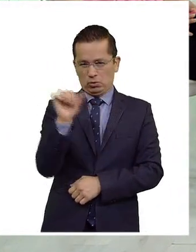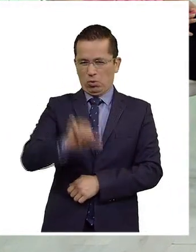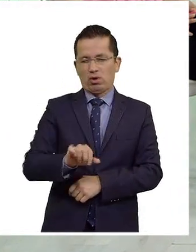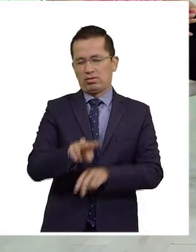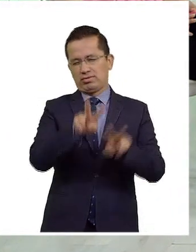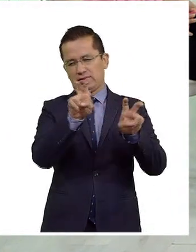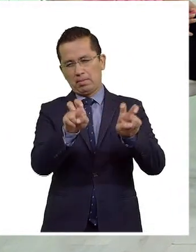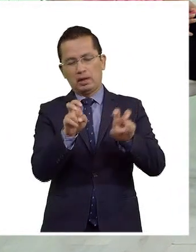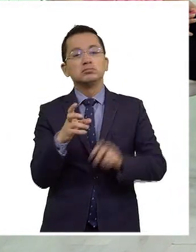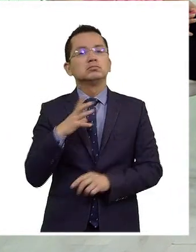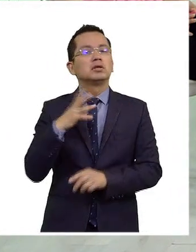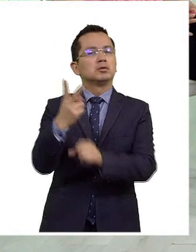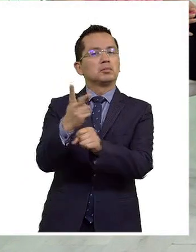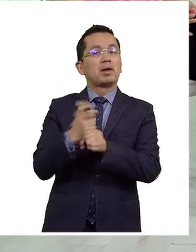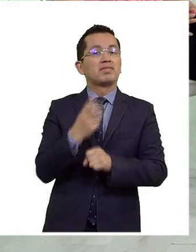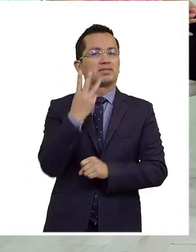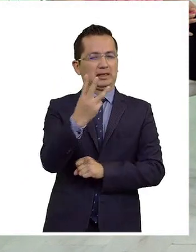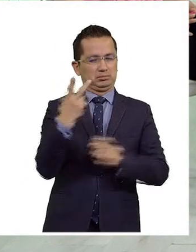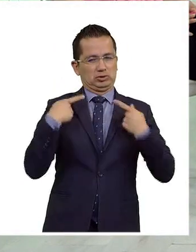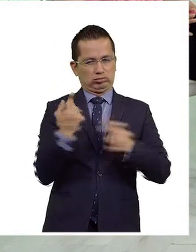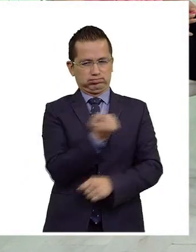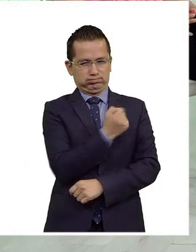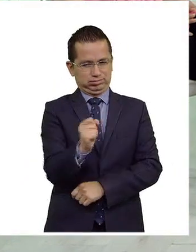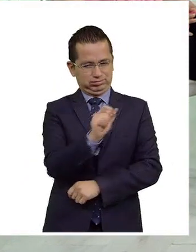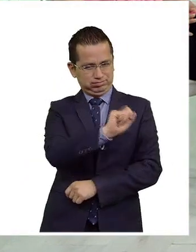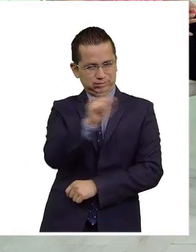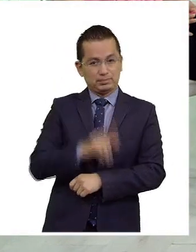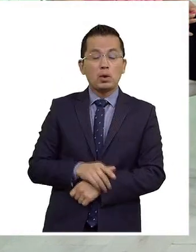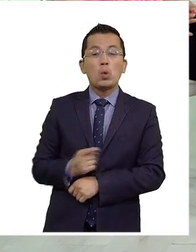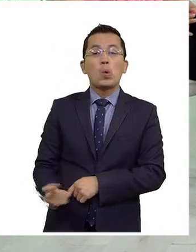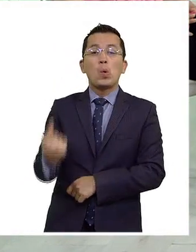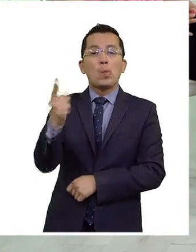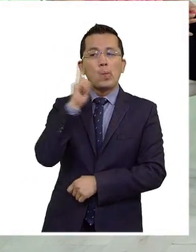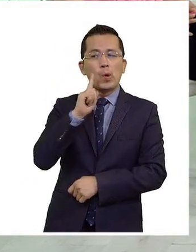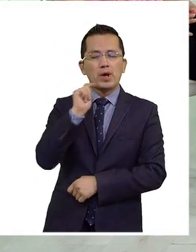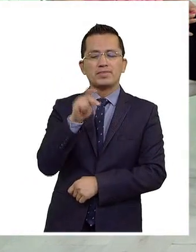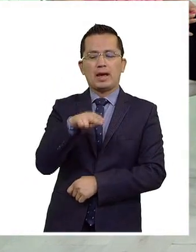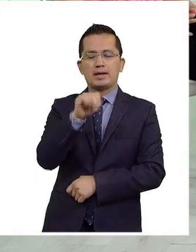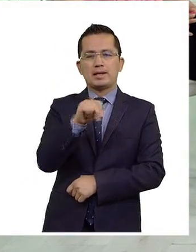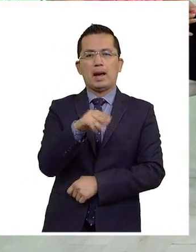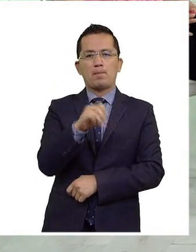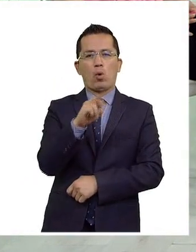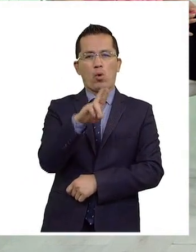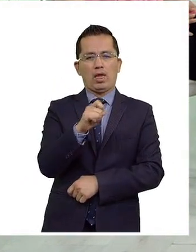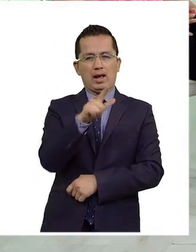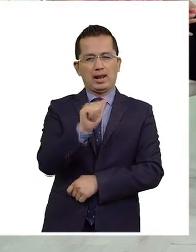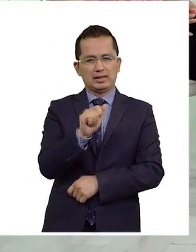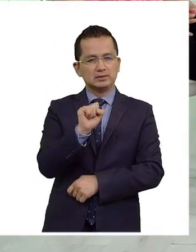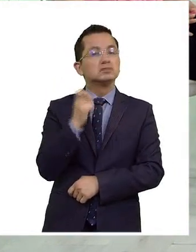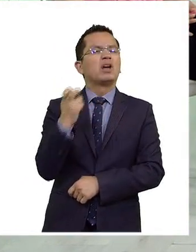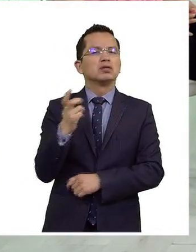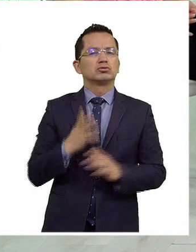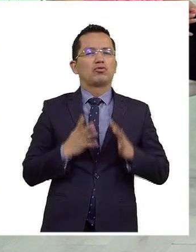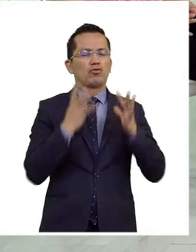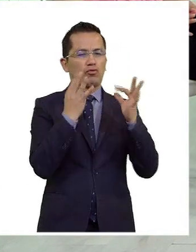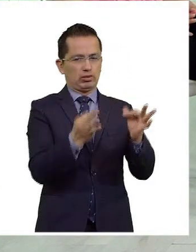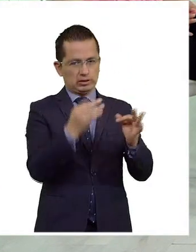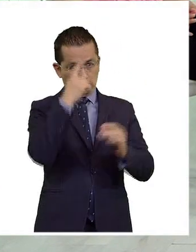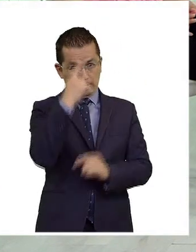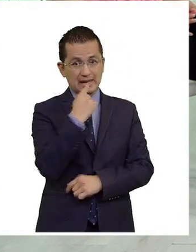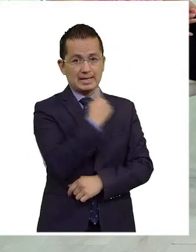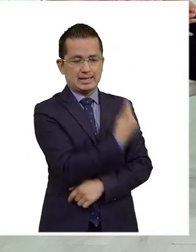hoy Tania Morales, fundadora de la Asociación por las Infancias Transgénero AC. Tania, muchísimas gracias por estar aquí. Gracias por la